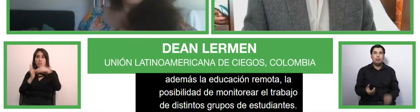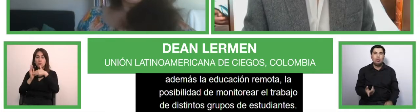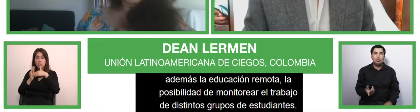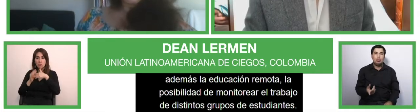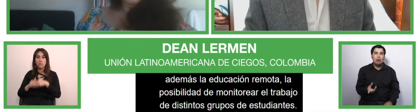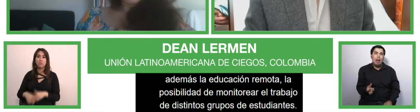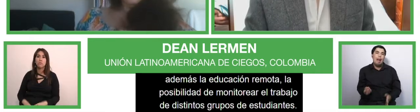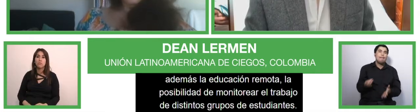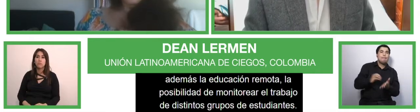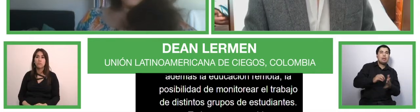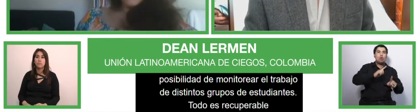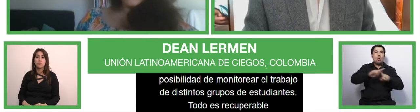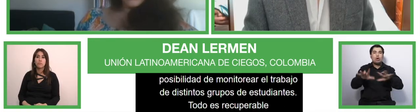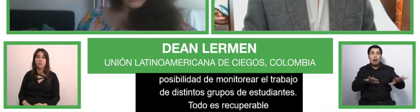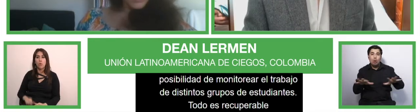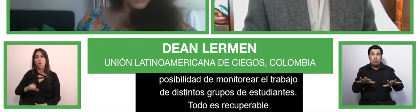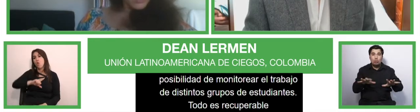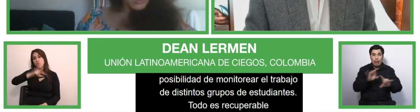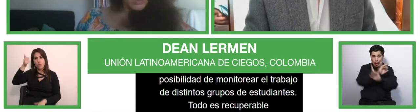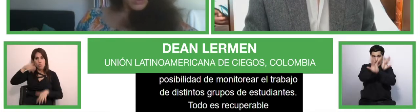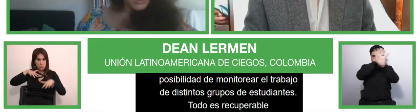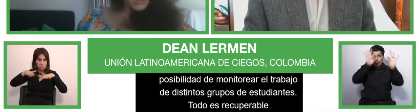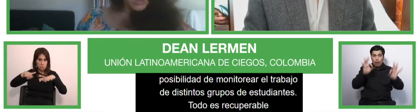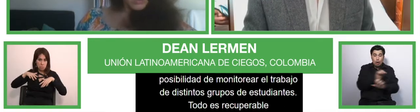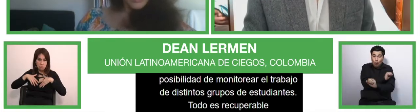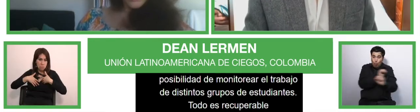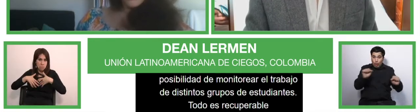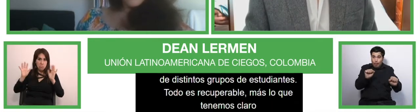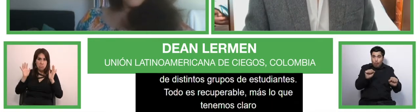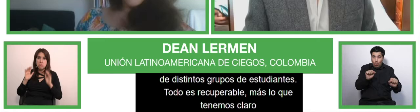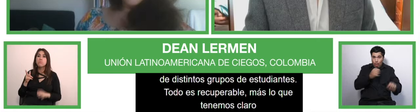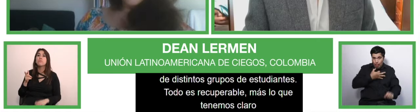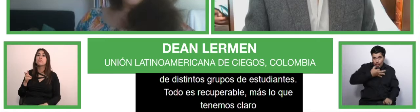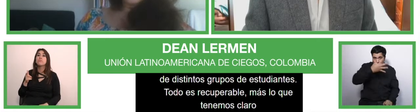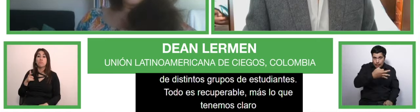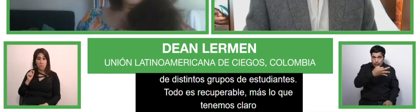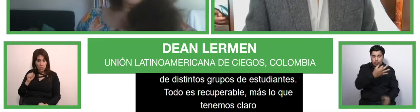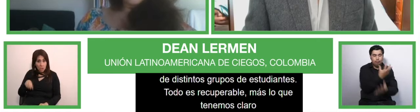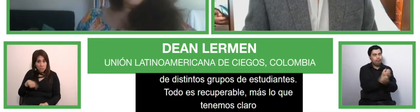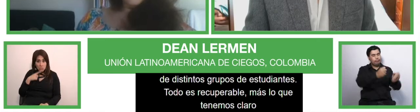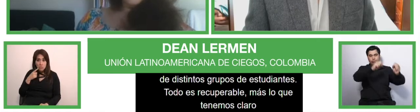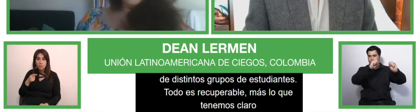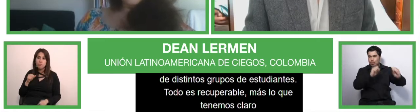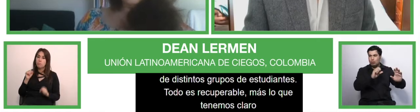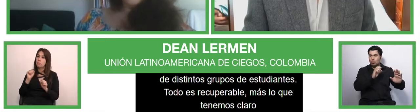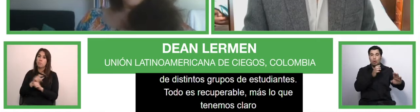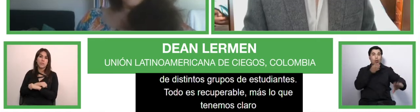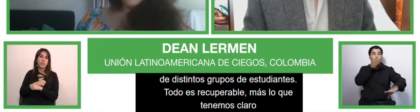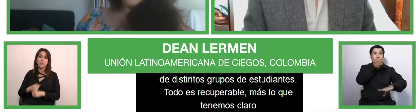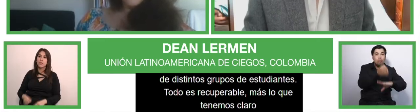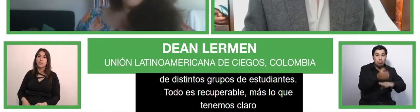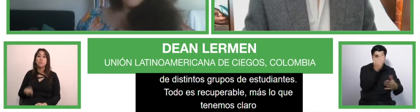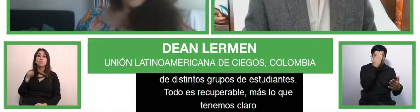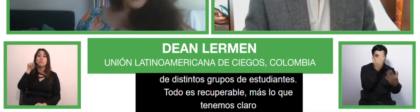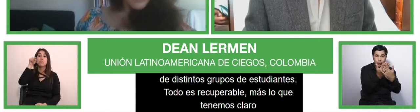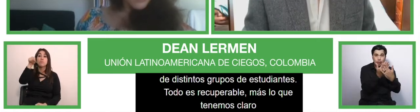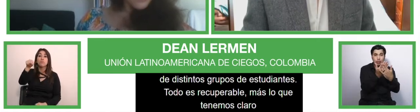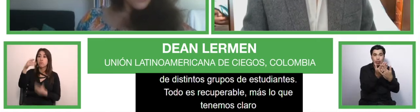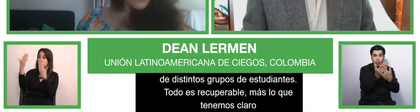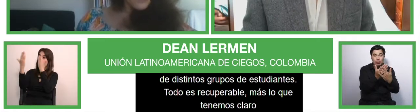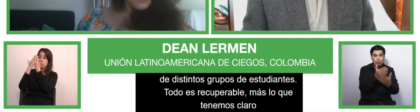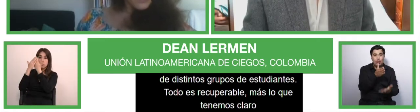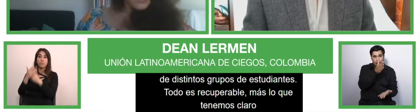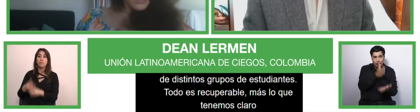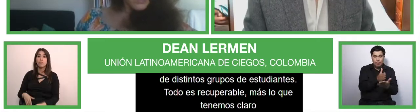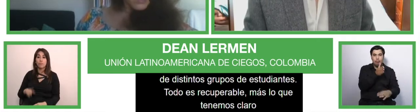claro de lo que no podemos renunciar de la educación presencial. Para el sector de las personas con discapacidad, se